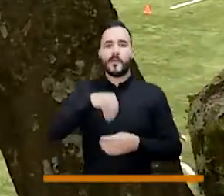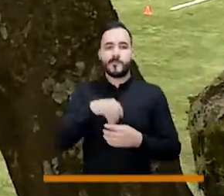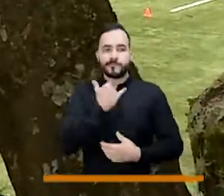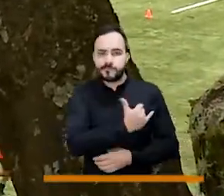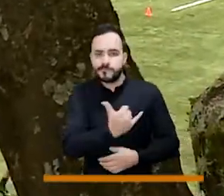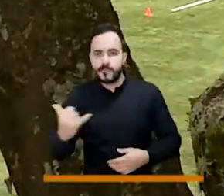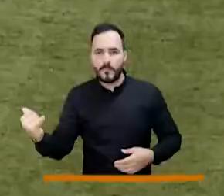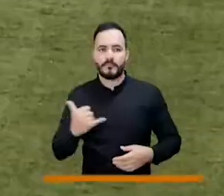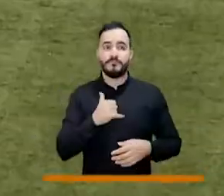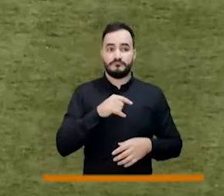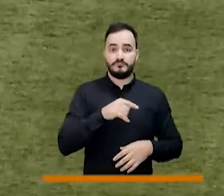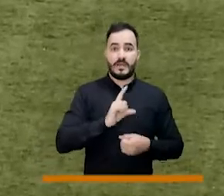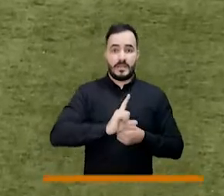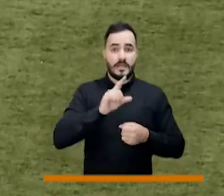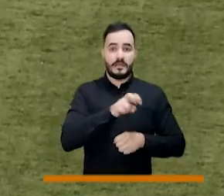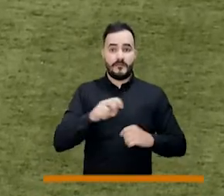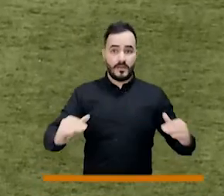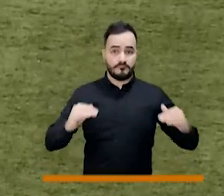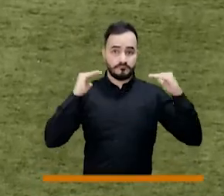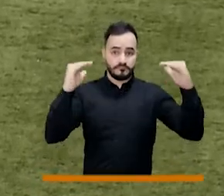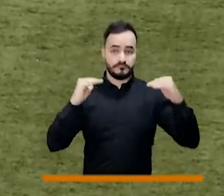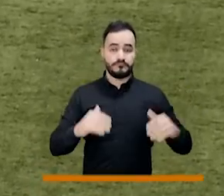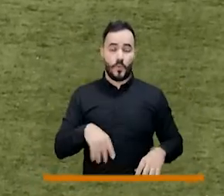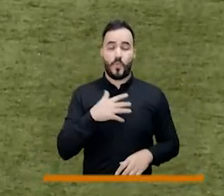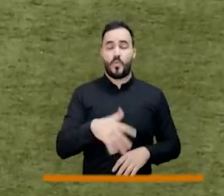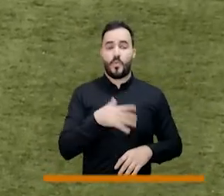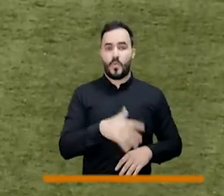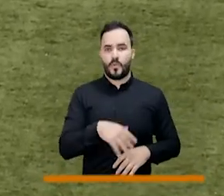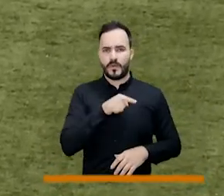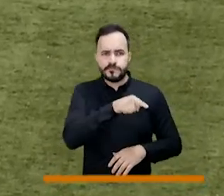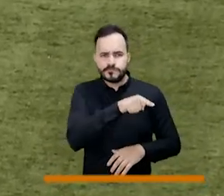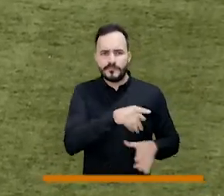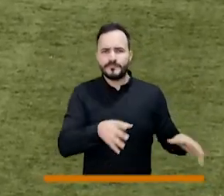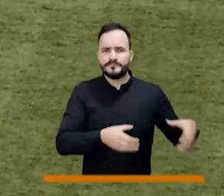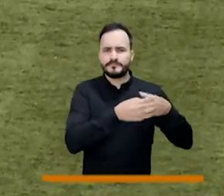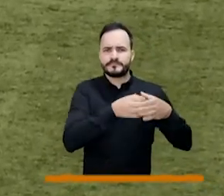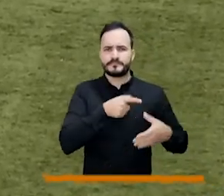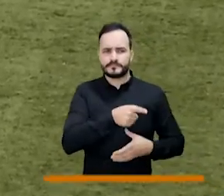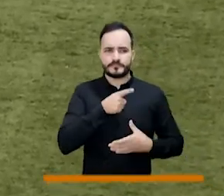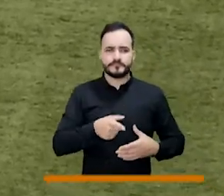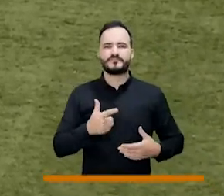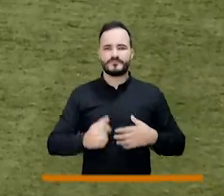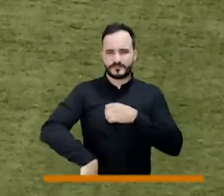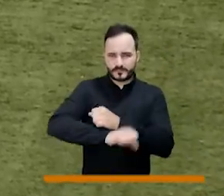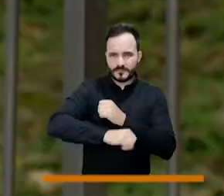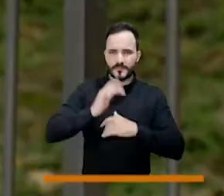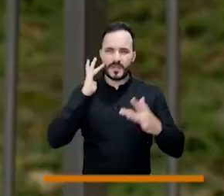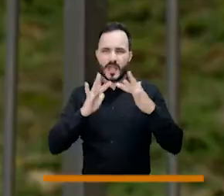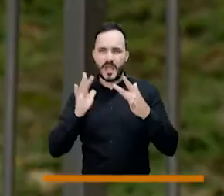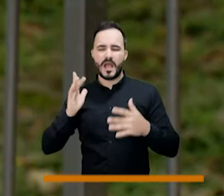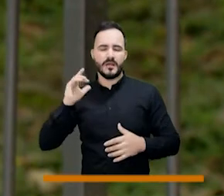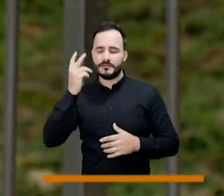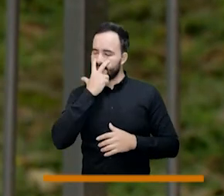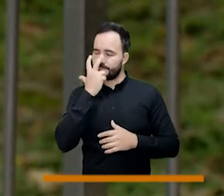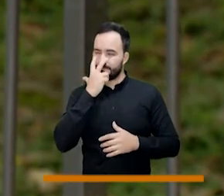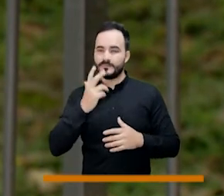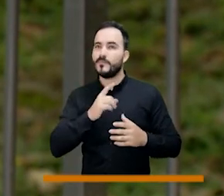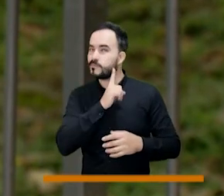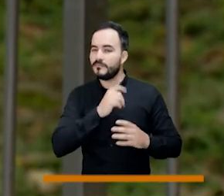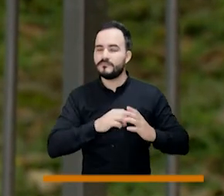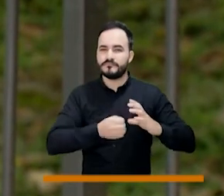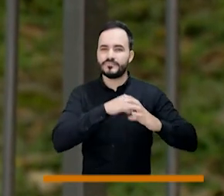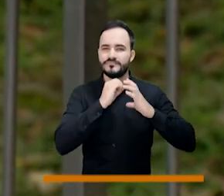por ejemplo, bases de selección Colombia en deportes como el golf, que es un deporte para personas ciegas, es un deporte